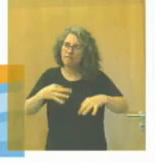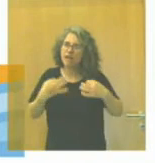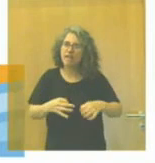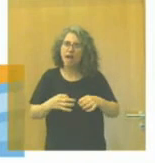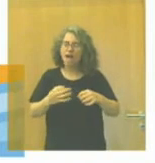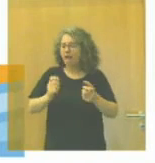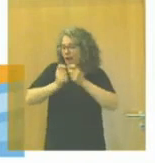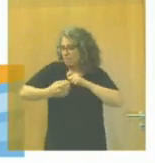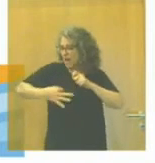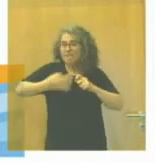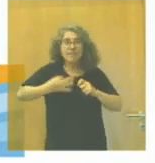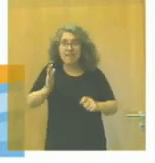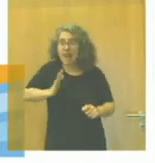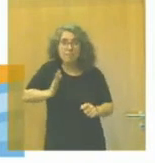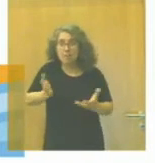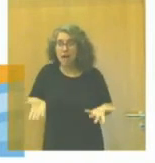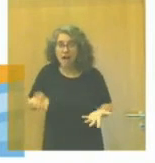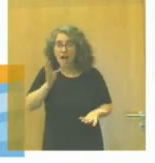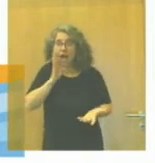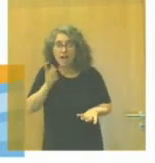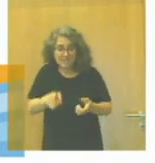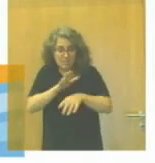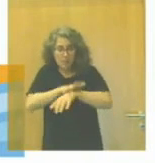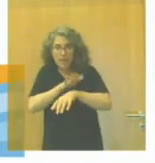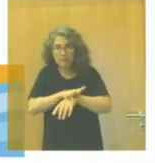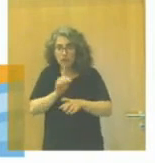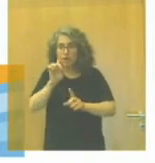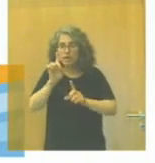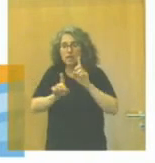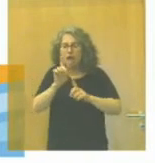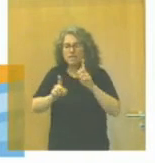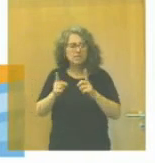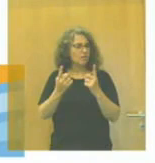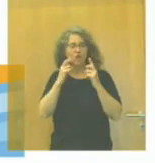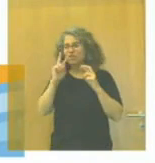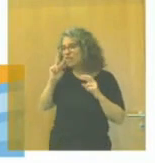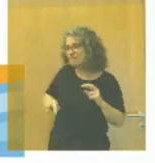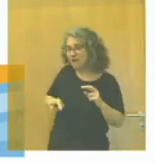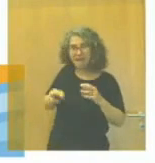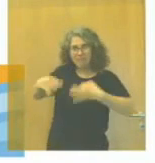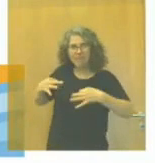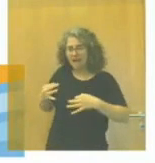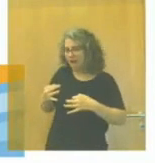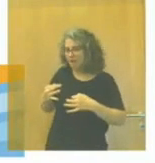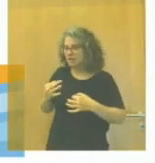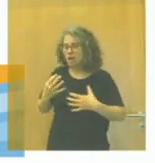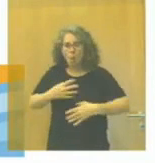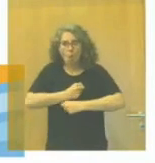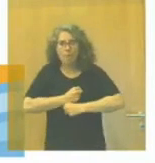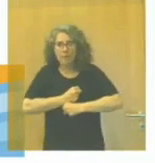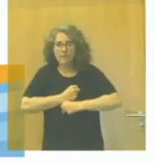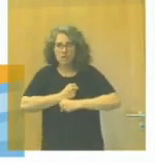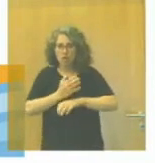la vida de las personas en ese momento, y cómo muchas veces pasa desapercibido el hecho de tener una